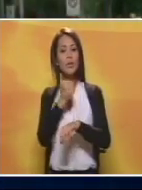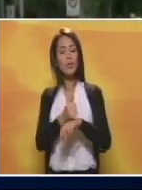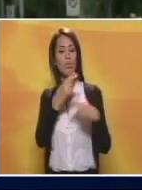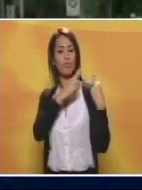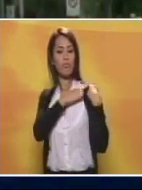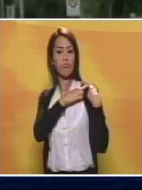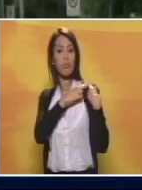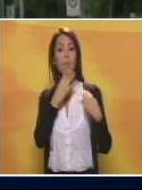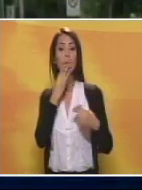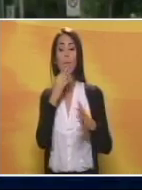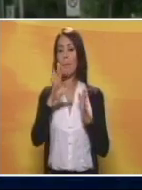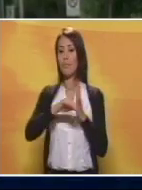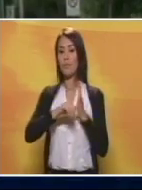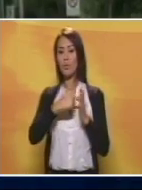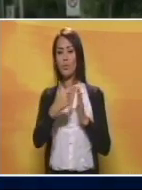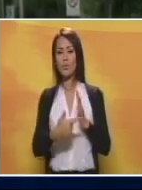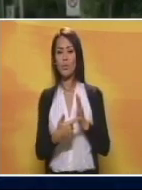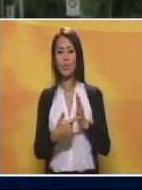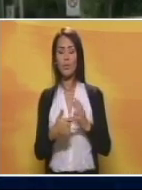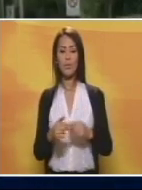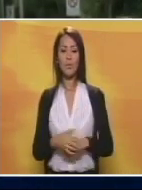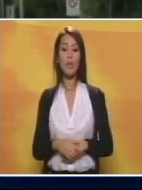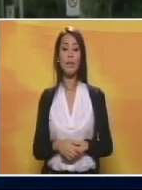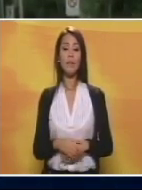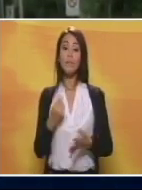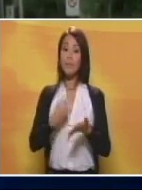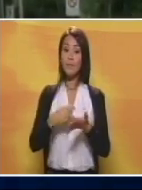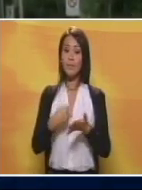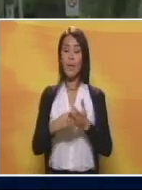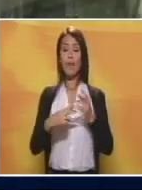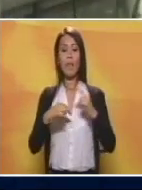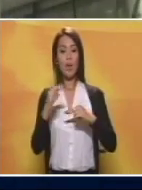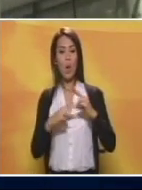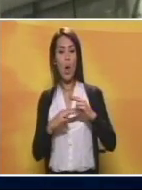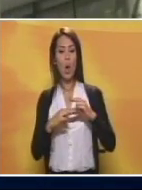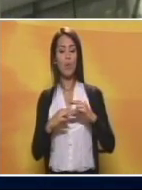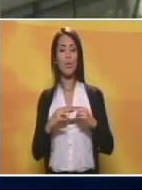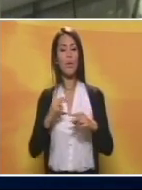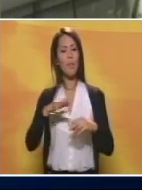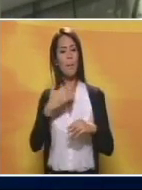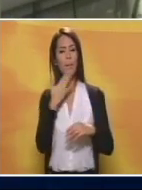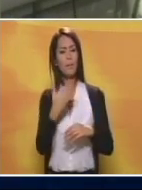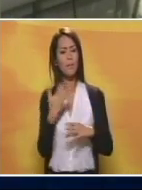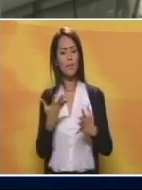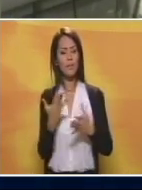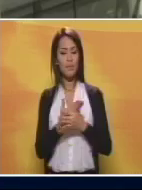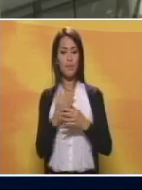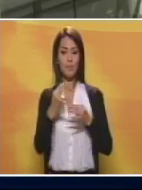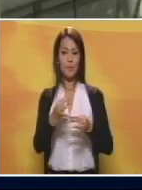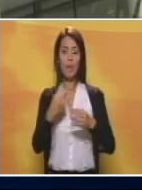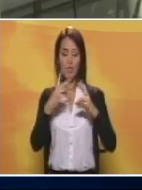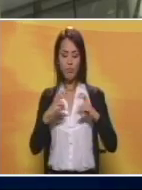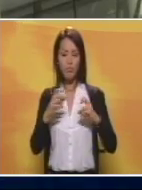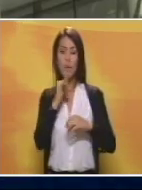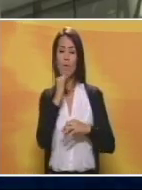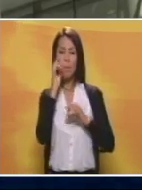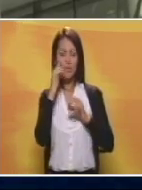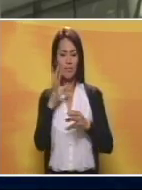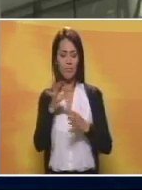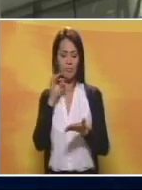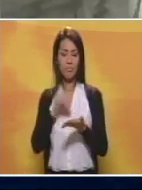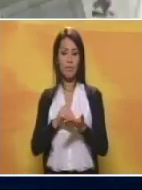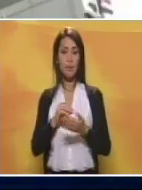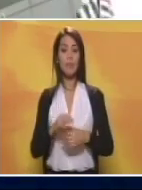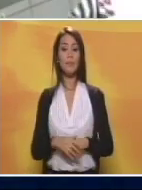habido extorsión y soborno en la adjudicación de construcciones de obras. La solicitud llega después de que se recabara información sobre la investigación que